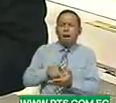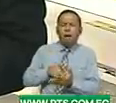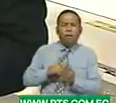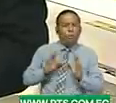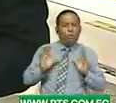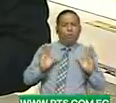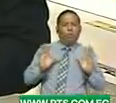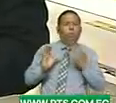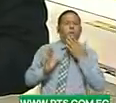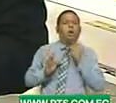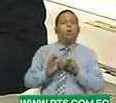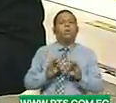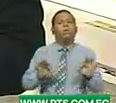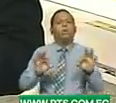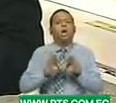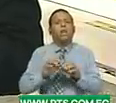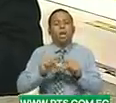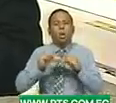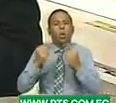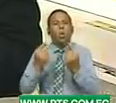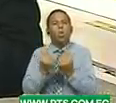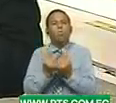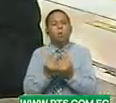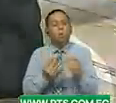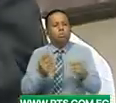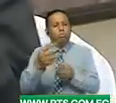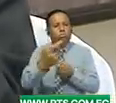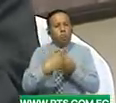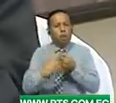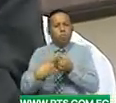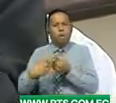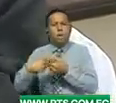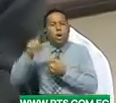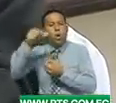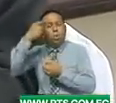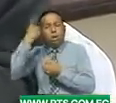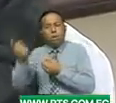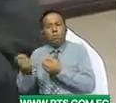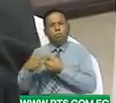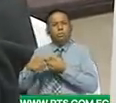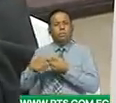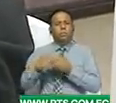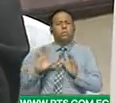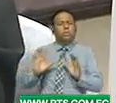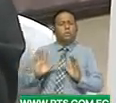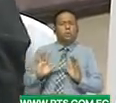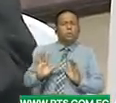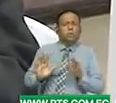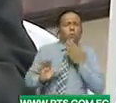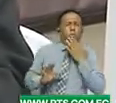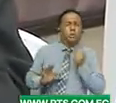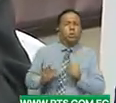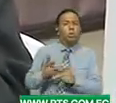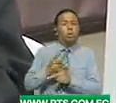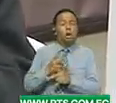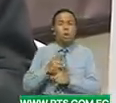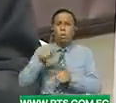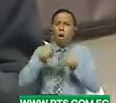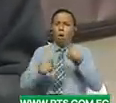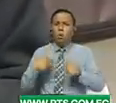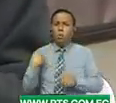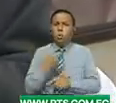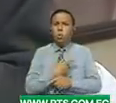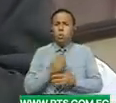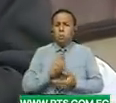e incluso que no existan intermediarios. Proveedores que estamos impagos por un largo periodo de tiempo, ¿qué